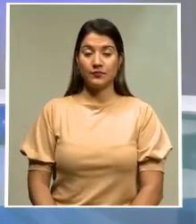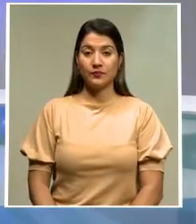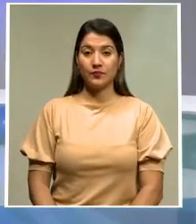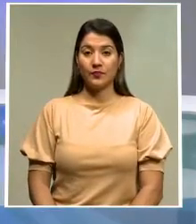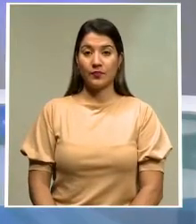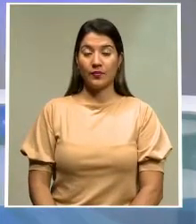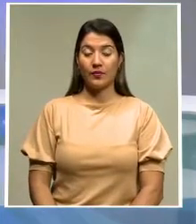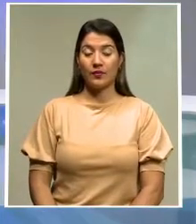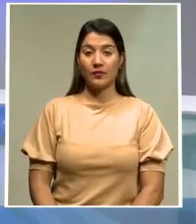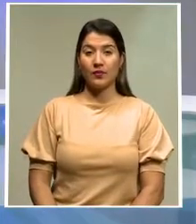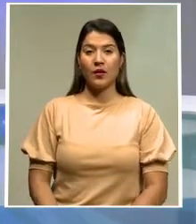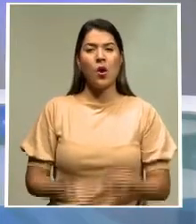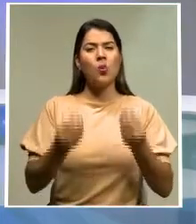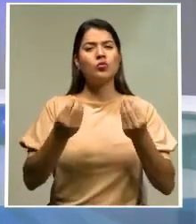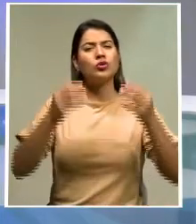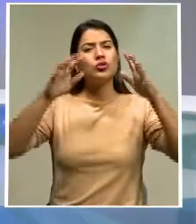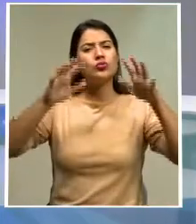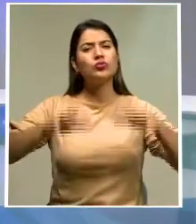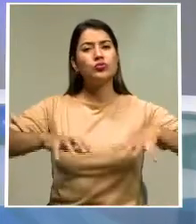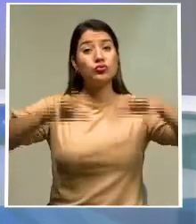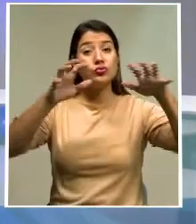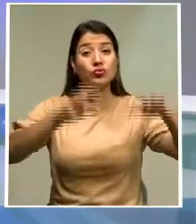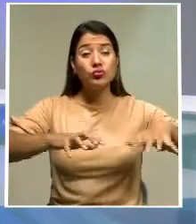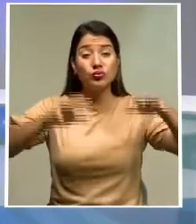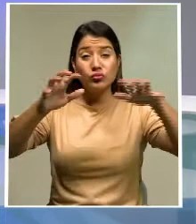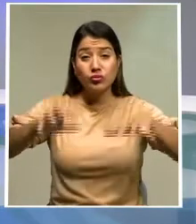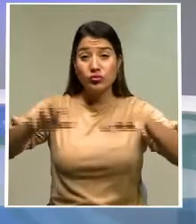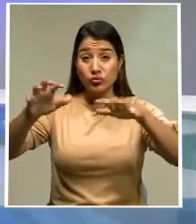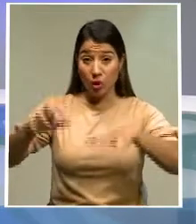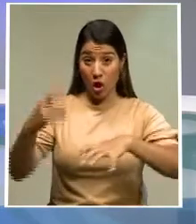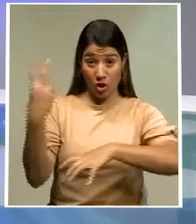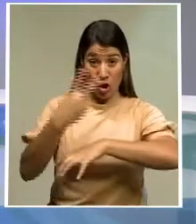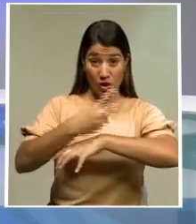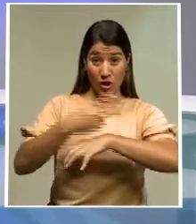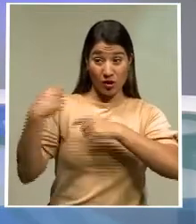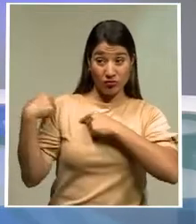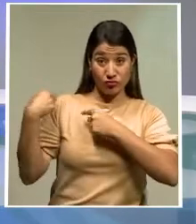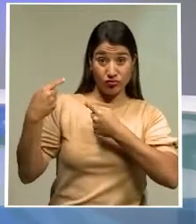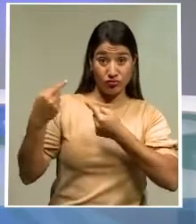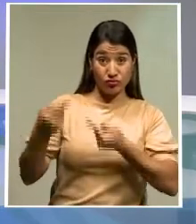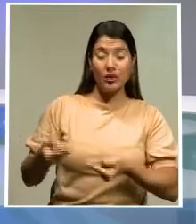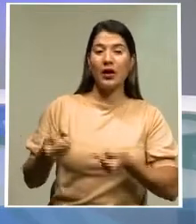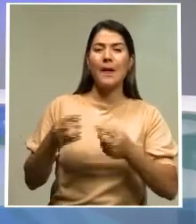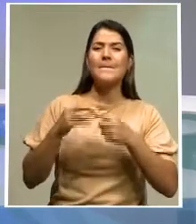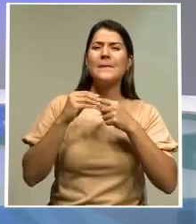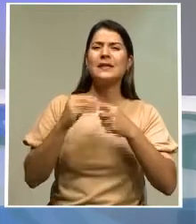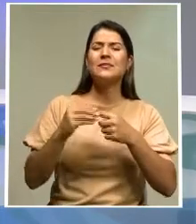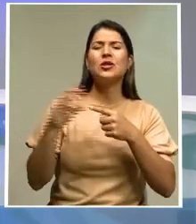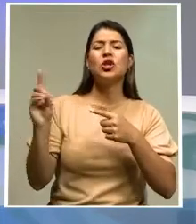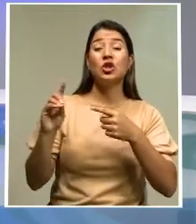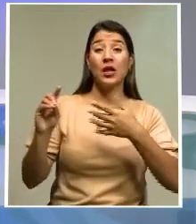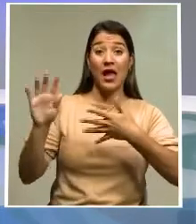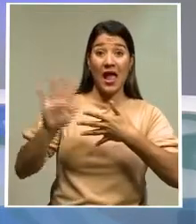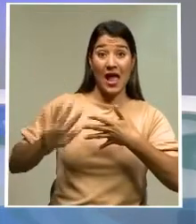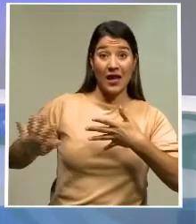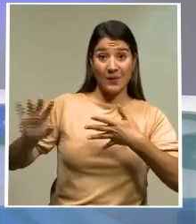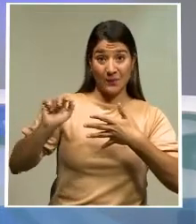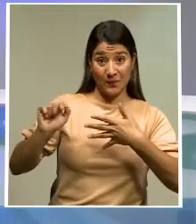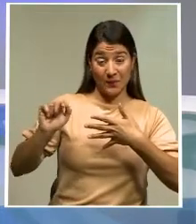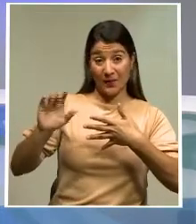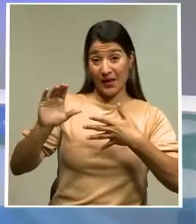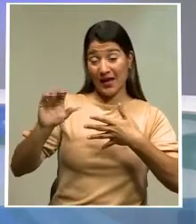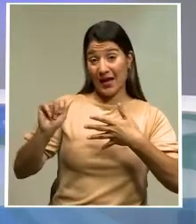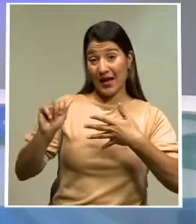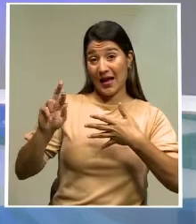Las constantes lluvias caídas durante los últimos 2 días, principalmente en el Caribe, dejaron como